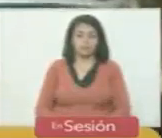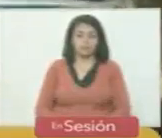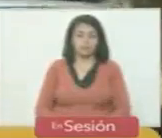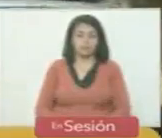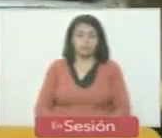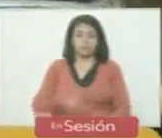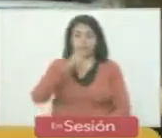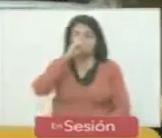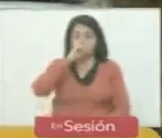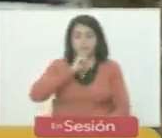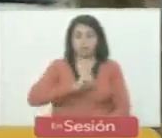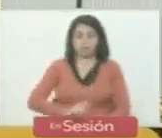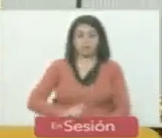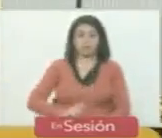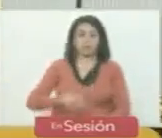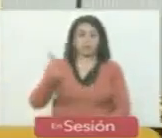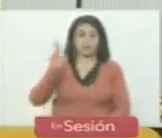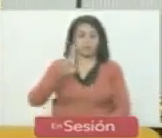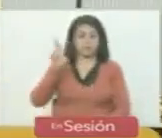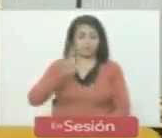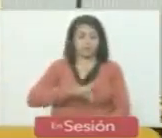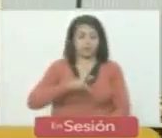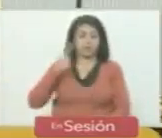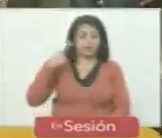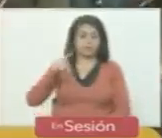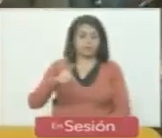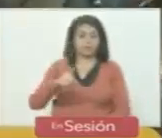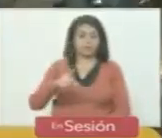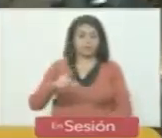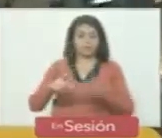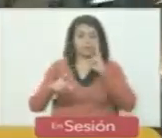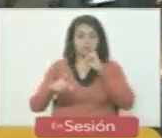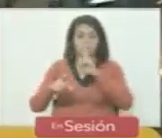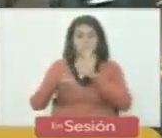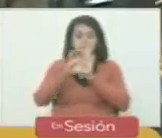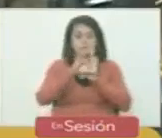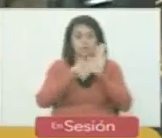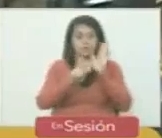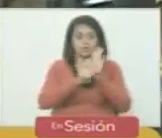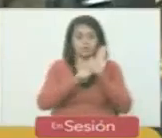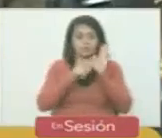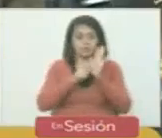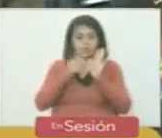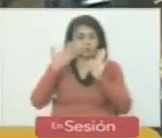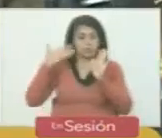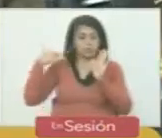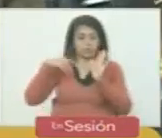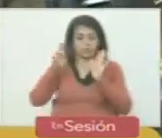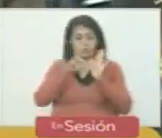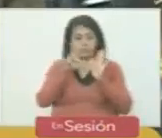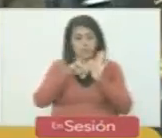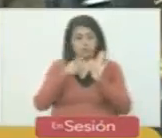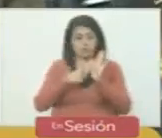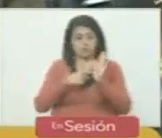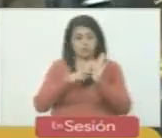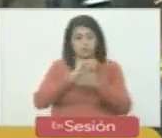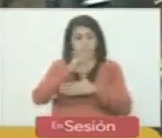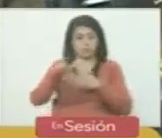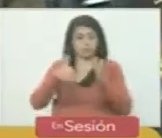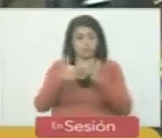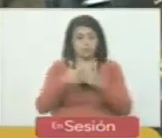en la época republicana, habría que ver las constituciones de la época republicana,